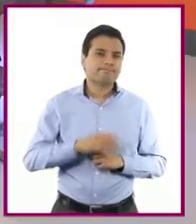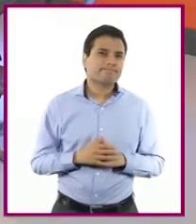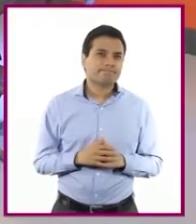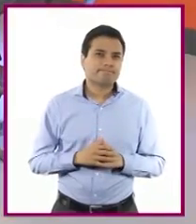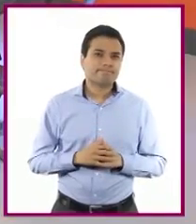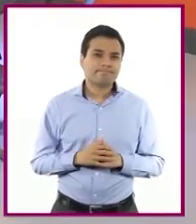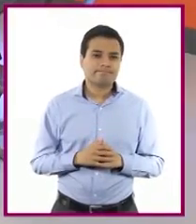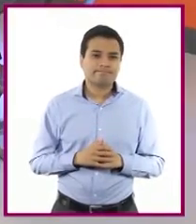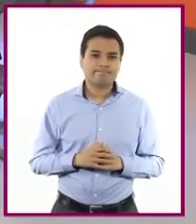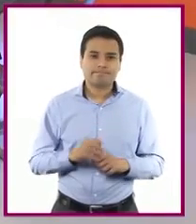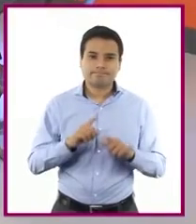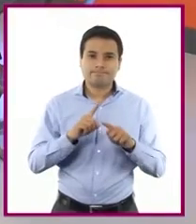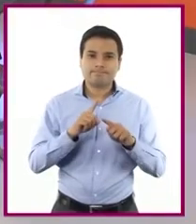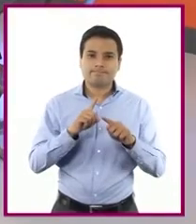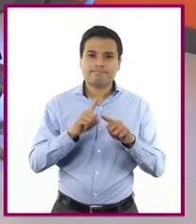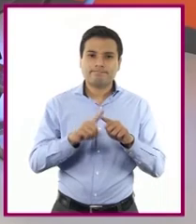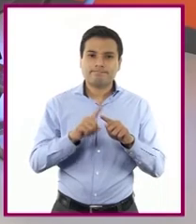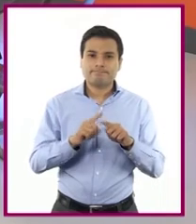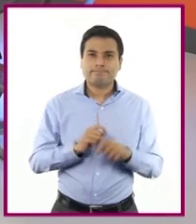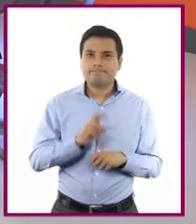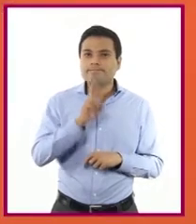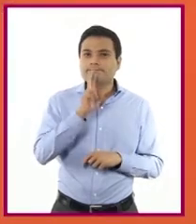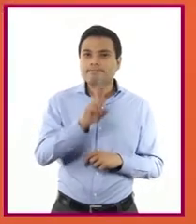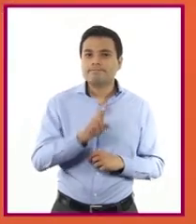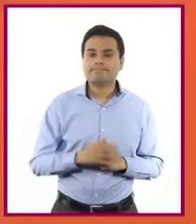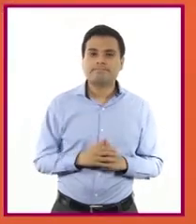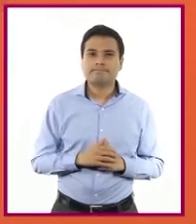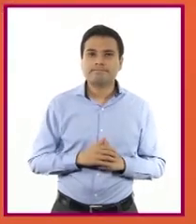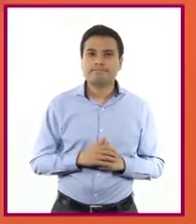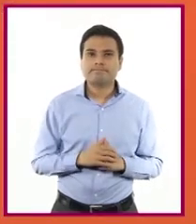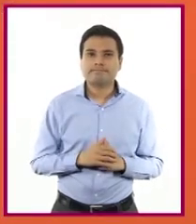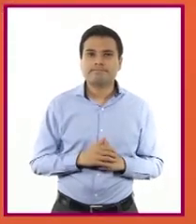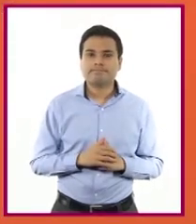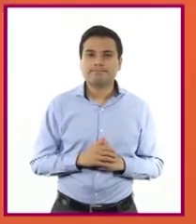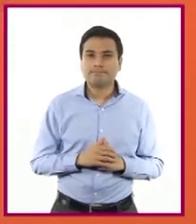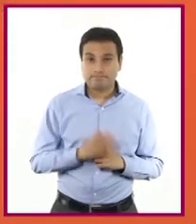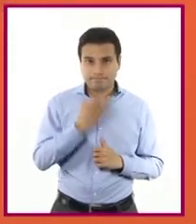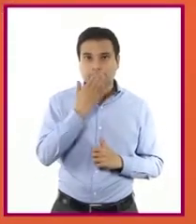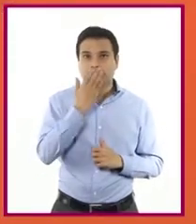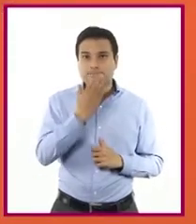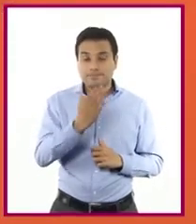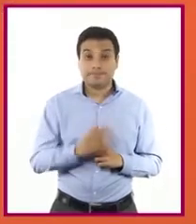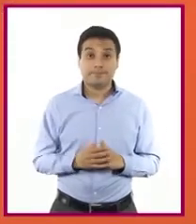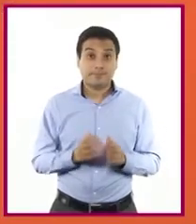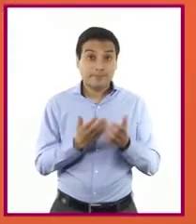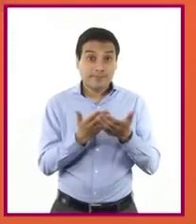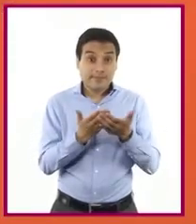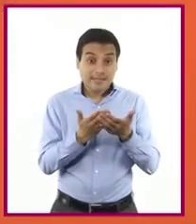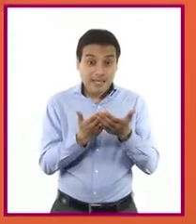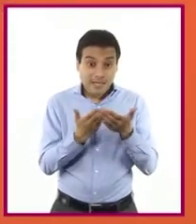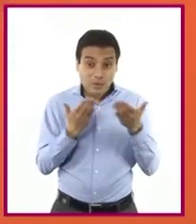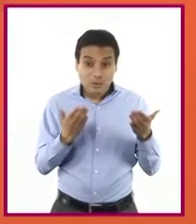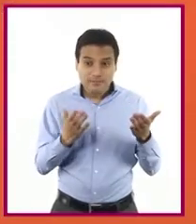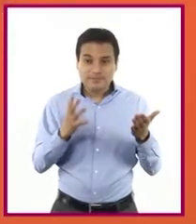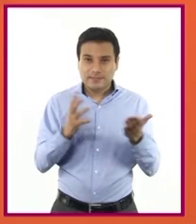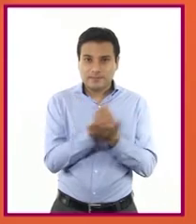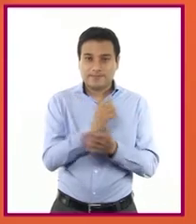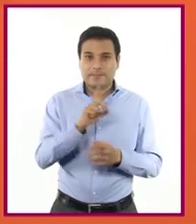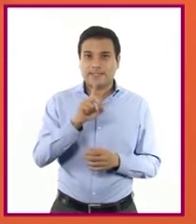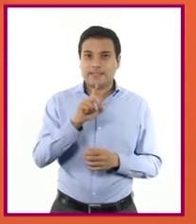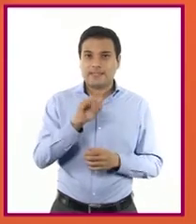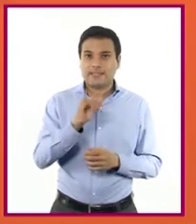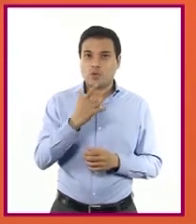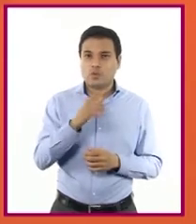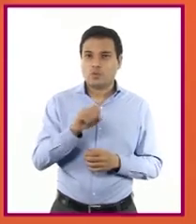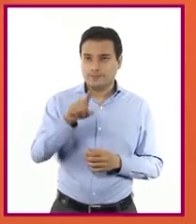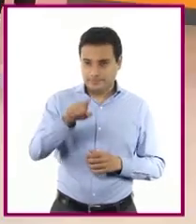el alumno que resuelva este misterio? Muy bien, equipo. Ahora sí ganaremos este punto. Diego David, es